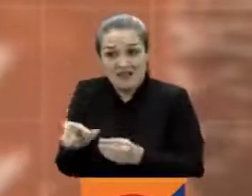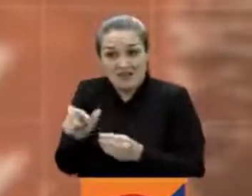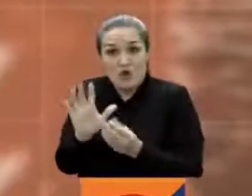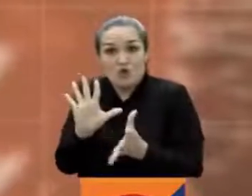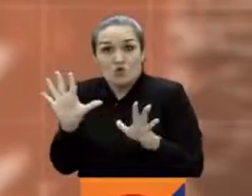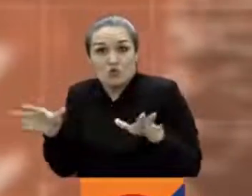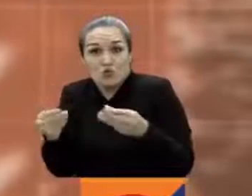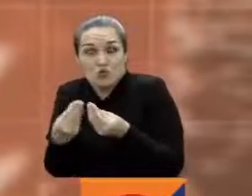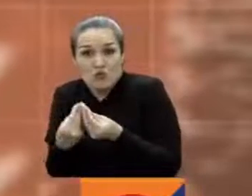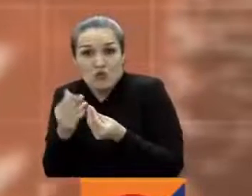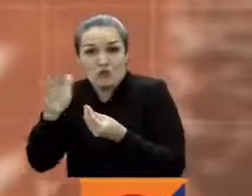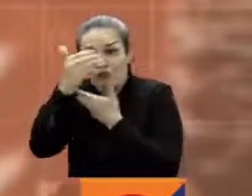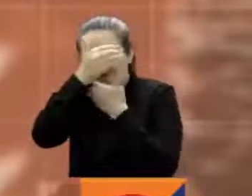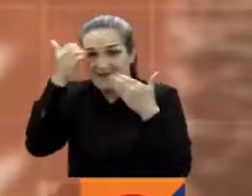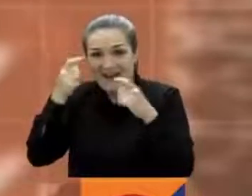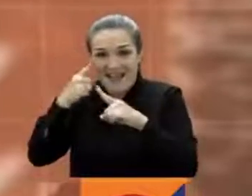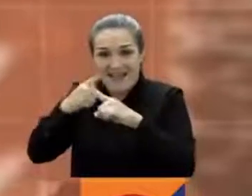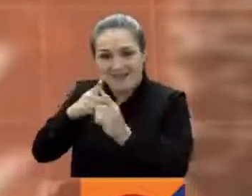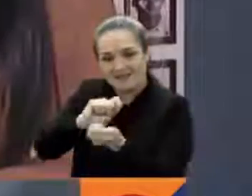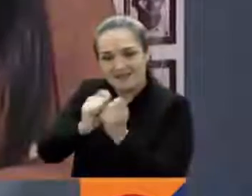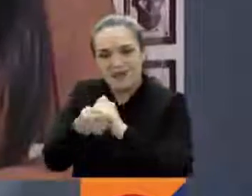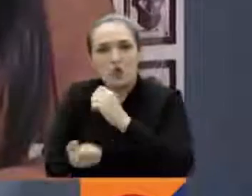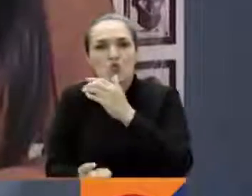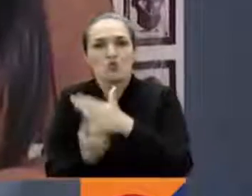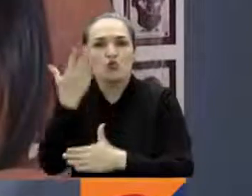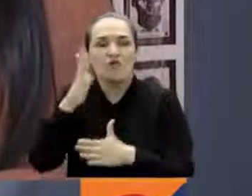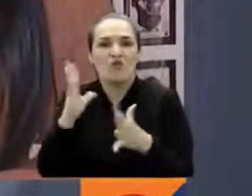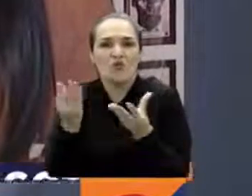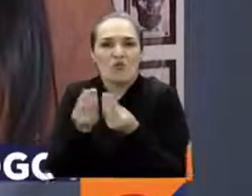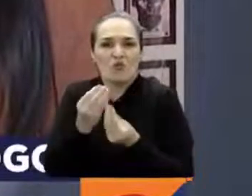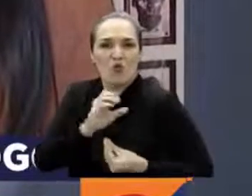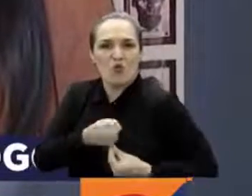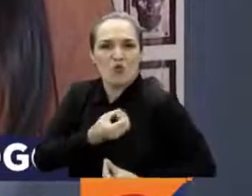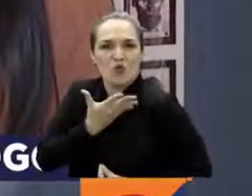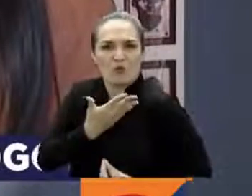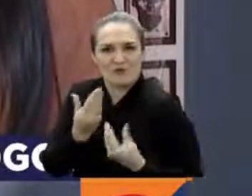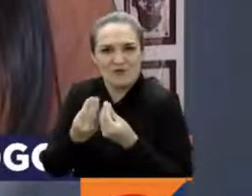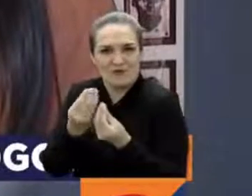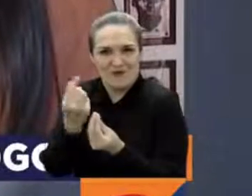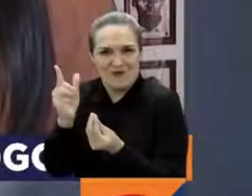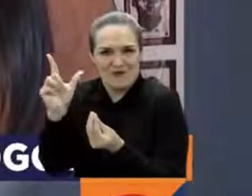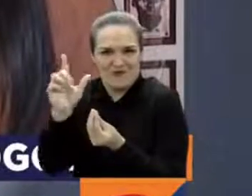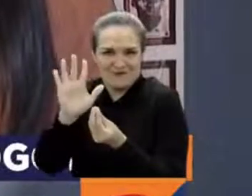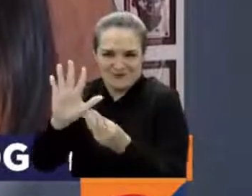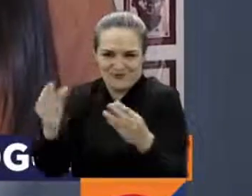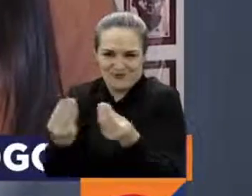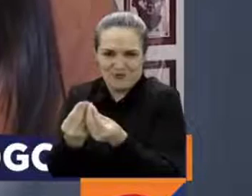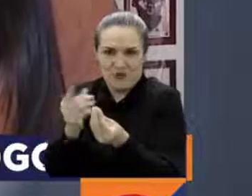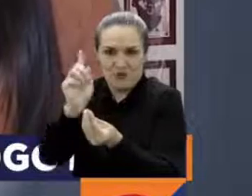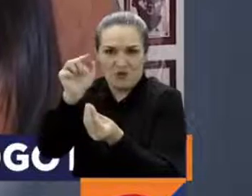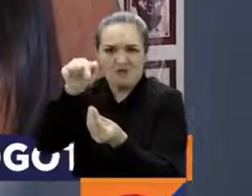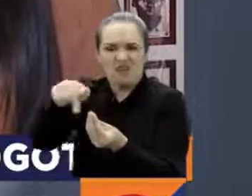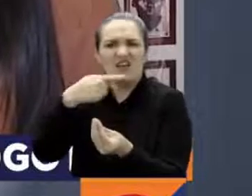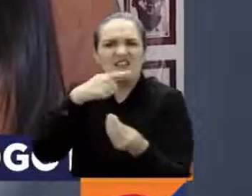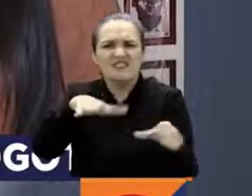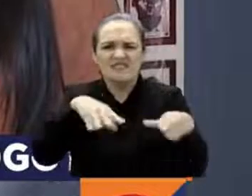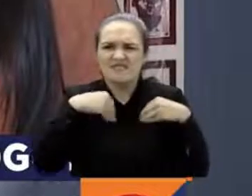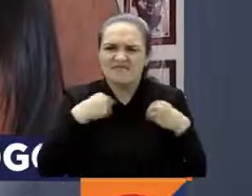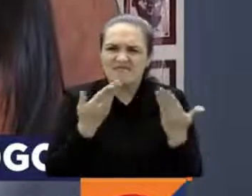la responsabilidad por los delitos de lesa humanidad. Lisset Martínez está en la audiencia. Lisset, ¿qué ha pasado? Adelante.